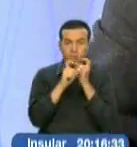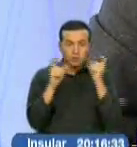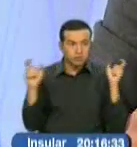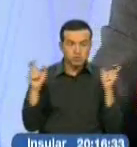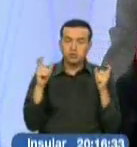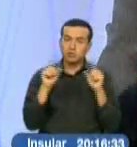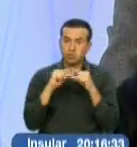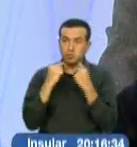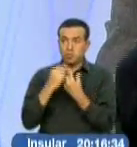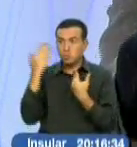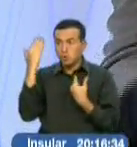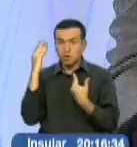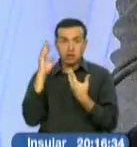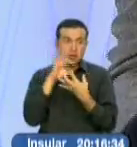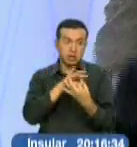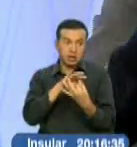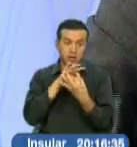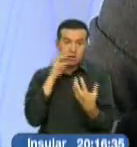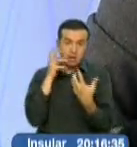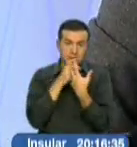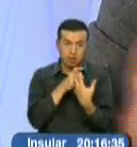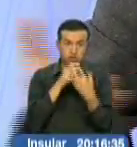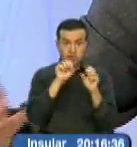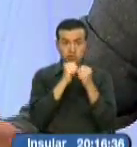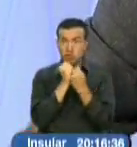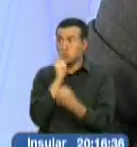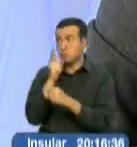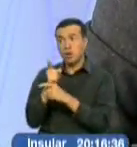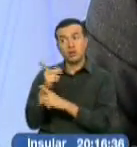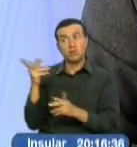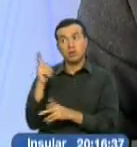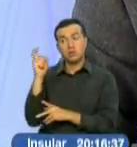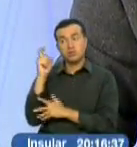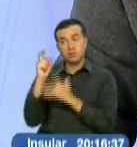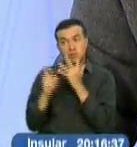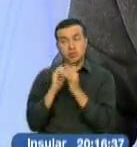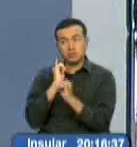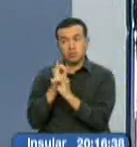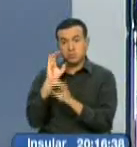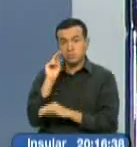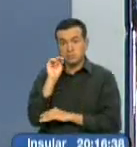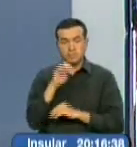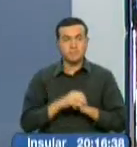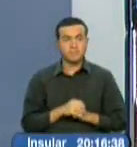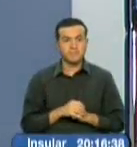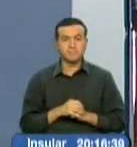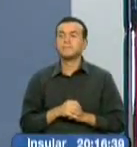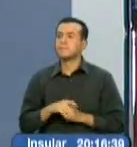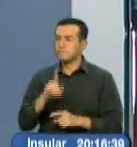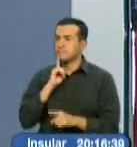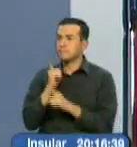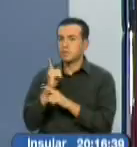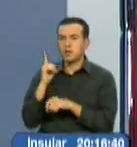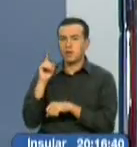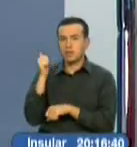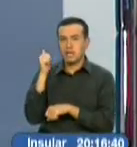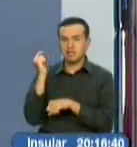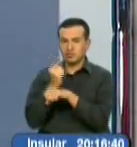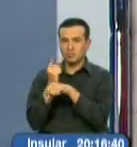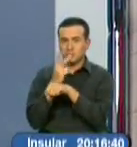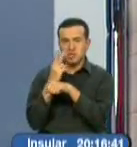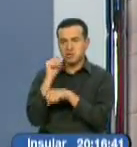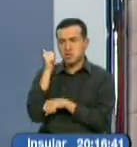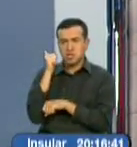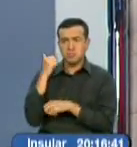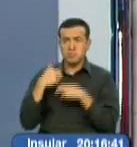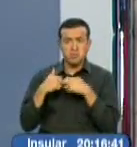y obviamente también la sociedad exige de nosotros el más alto comportamiento institucional. Bien lo dice usted, durante las 10 horas del proceso electoral no